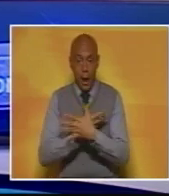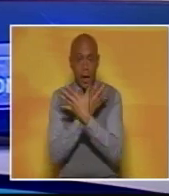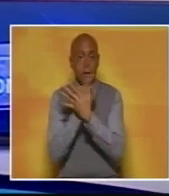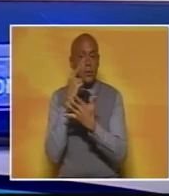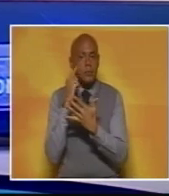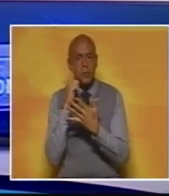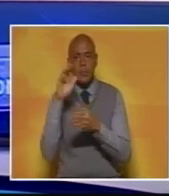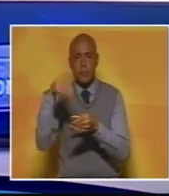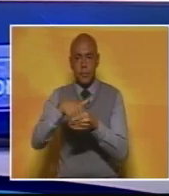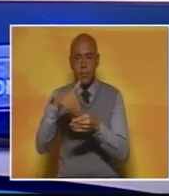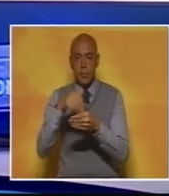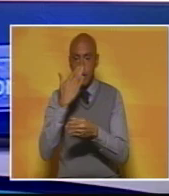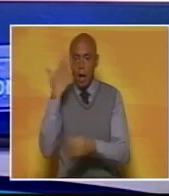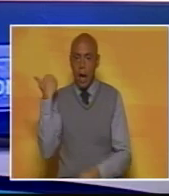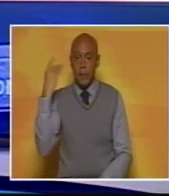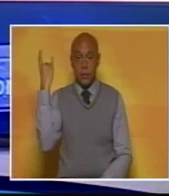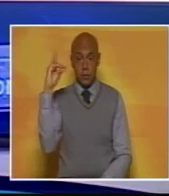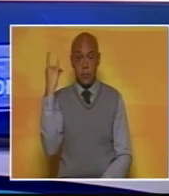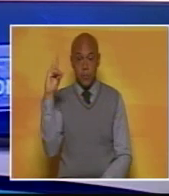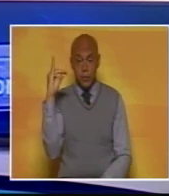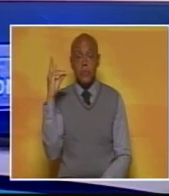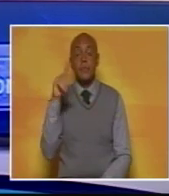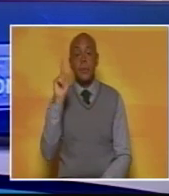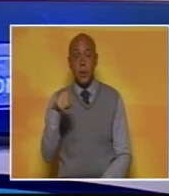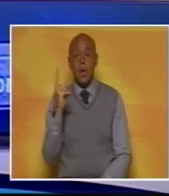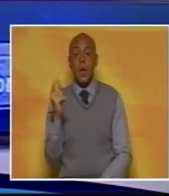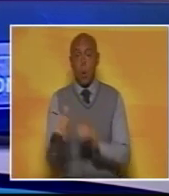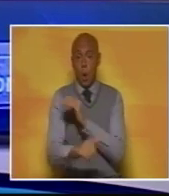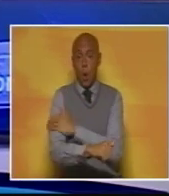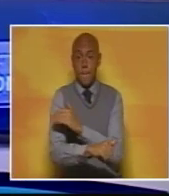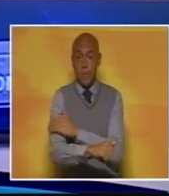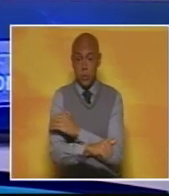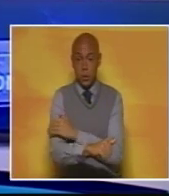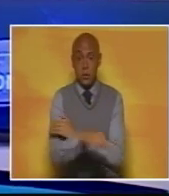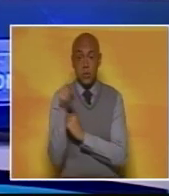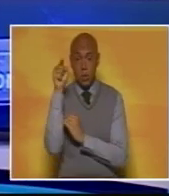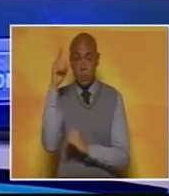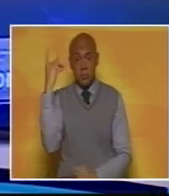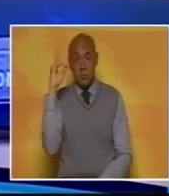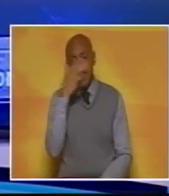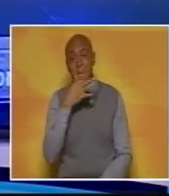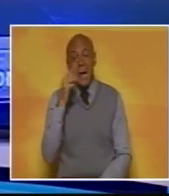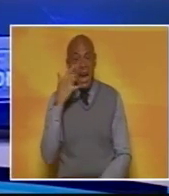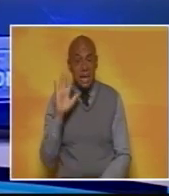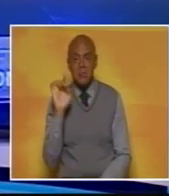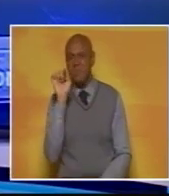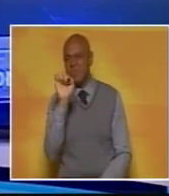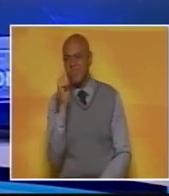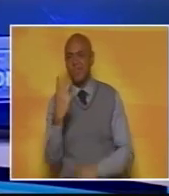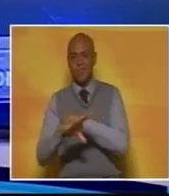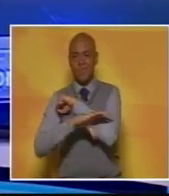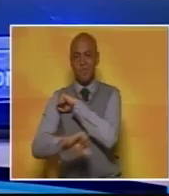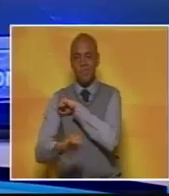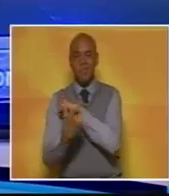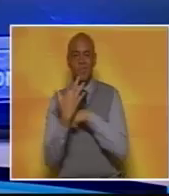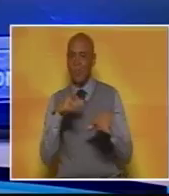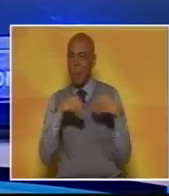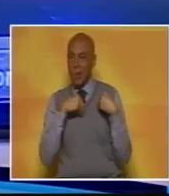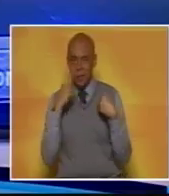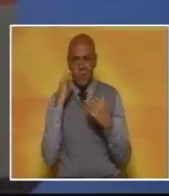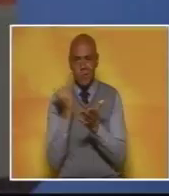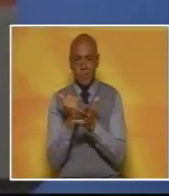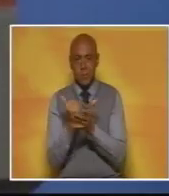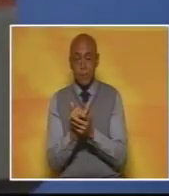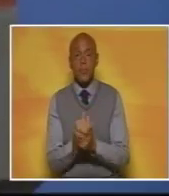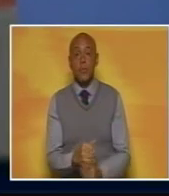electoral celebrado en este país. Pues la oposición considera fraudulento este proceso y destacó que su resultado será vinculante.